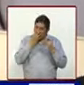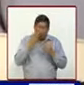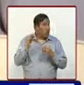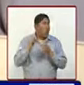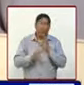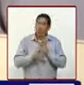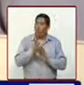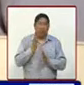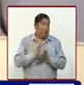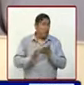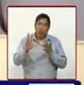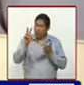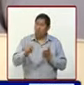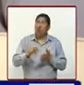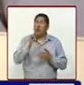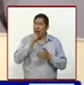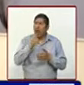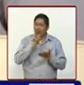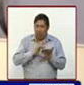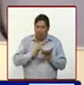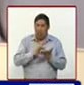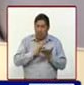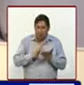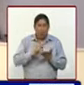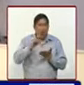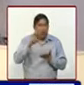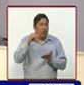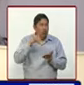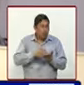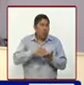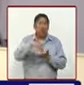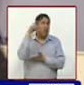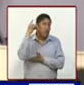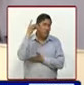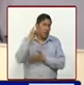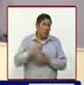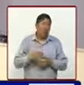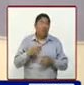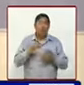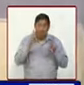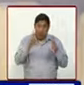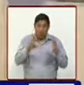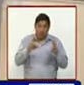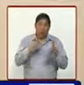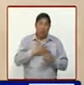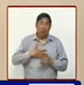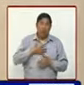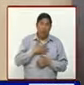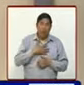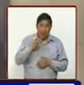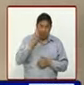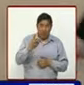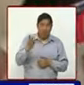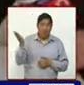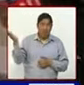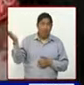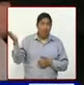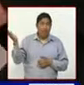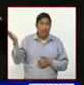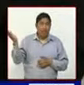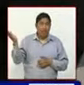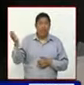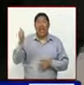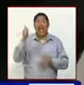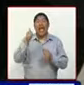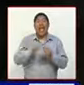de medicamentos no cubre, porque por día es más de 2.000 bolivianos. Y si las cámaras me acompañan por acá, miren, ustedes van a observar.